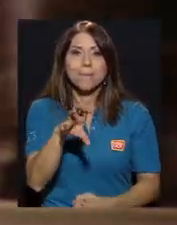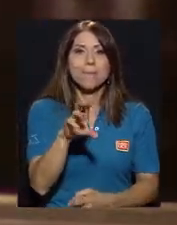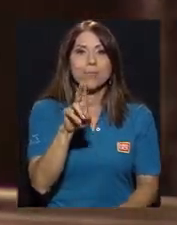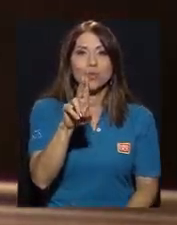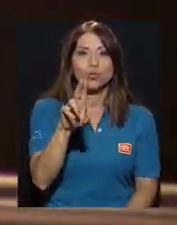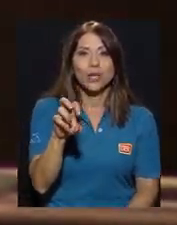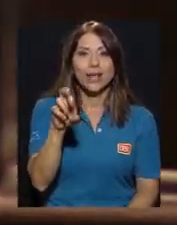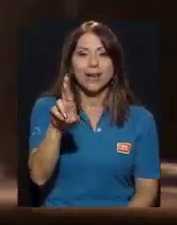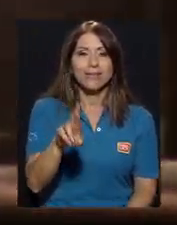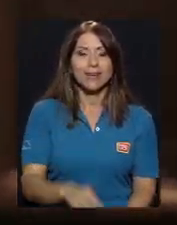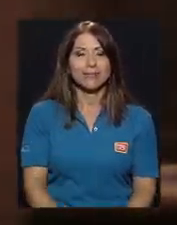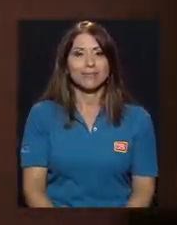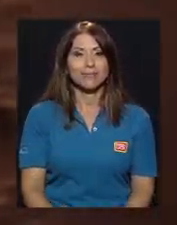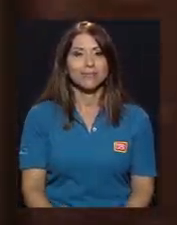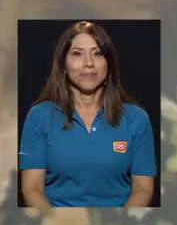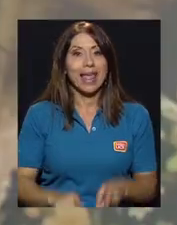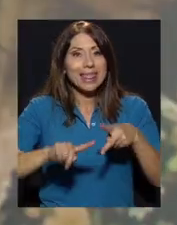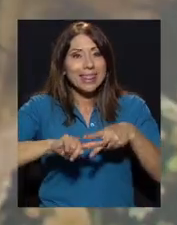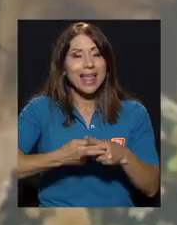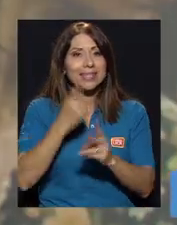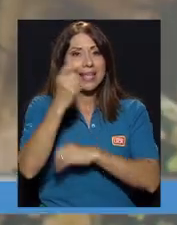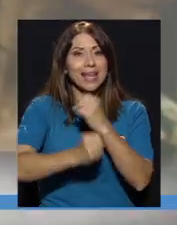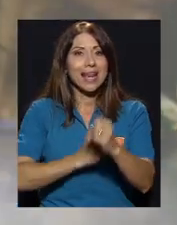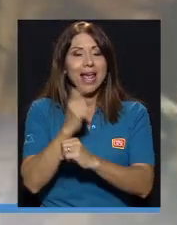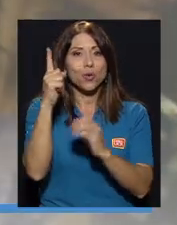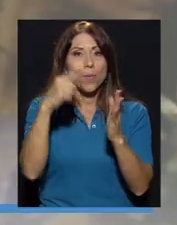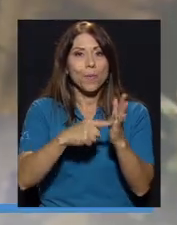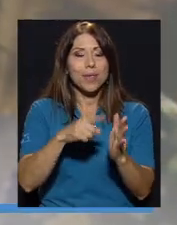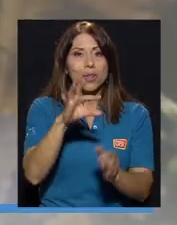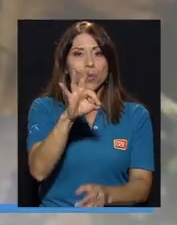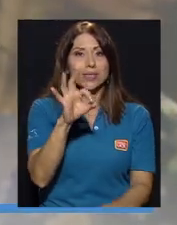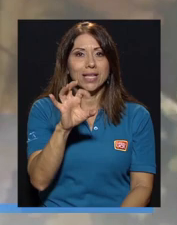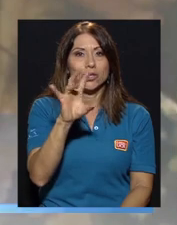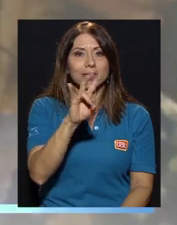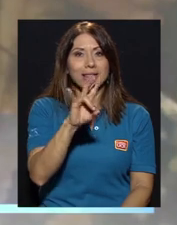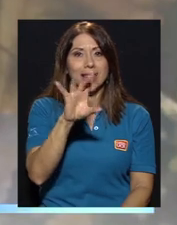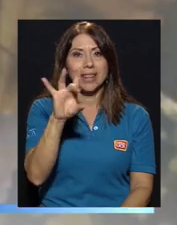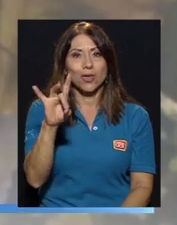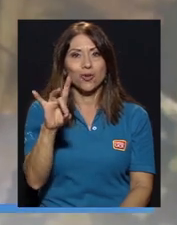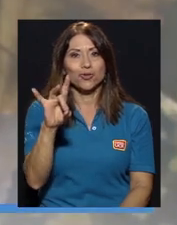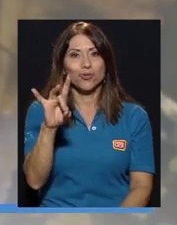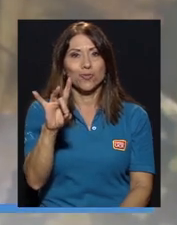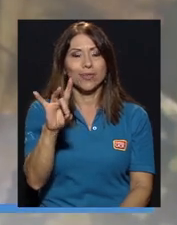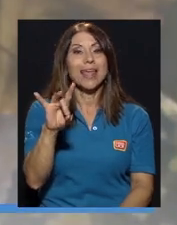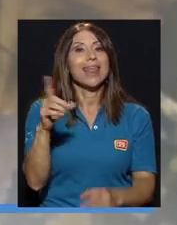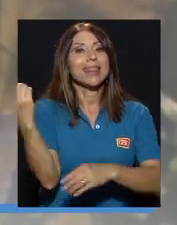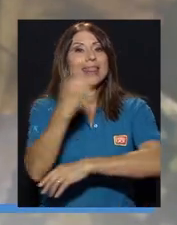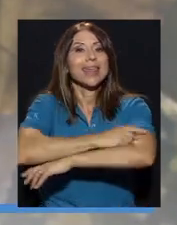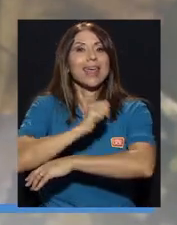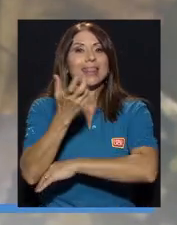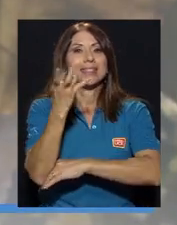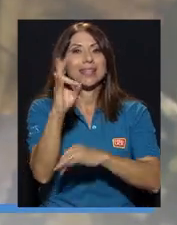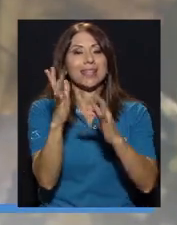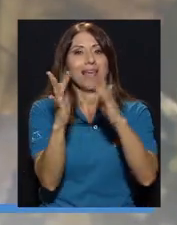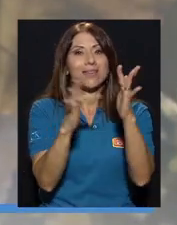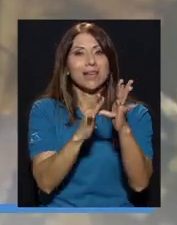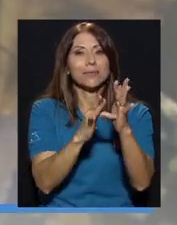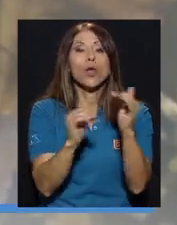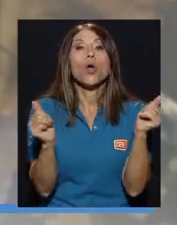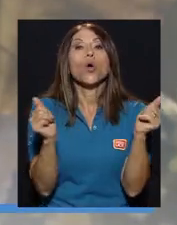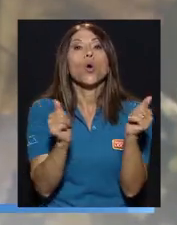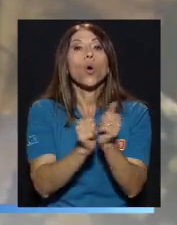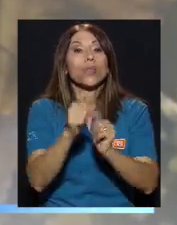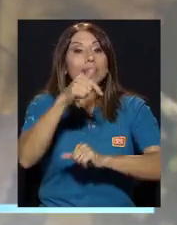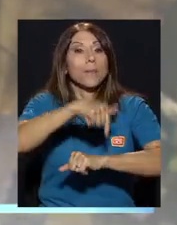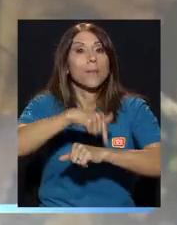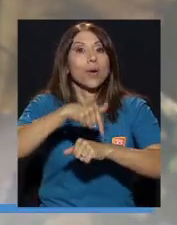r nacen en el año de 1978 en abril 17 de abril concretamente con una temporada de estreno